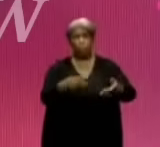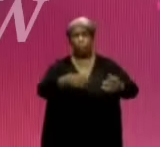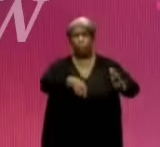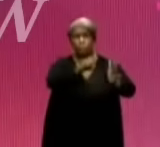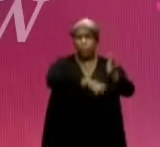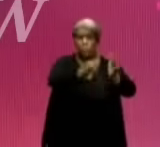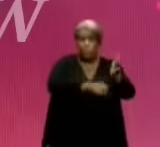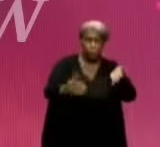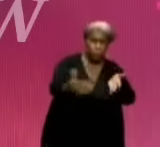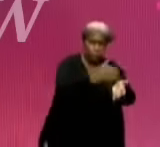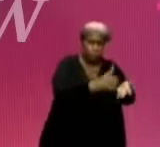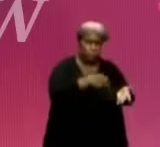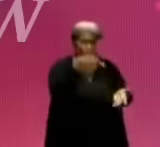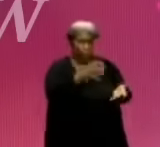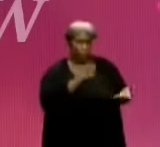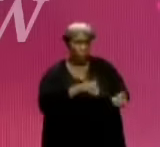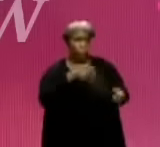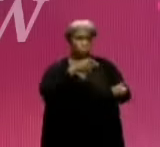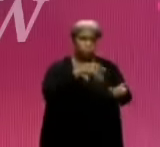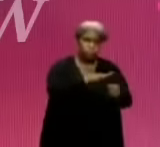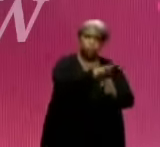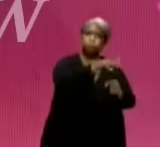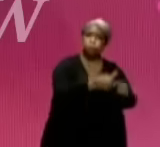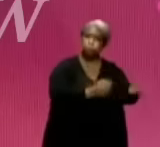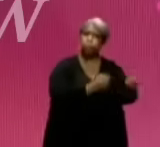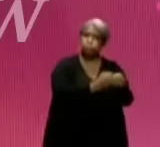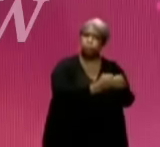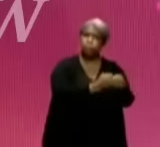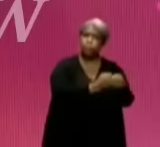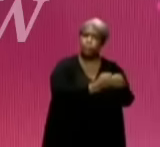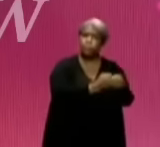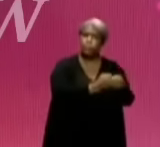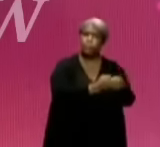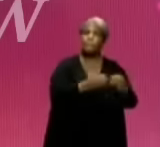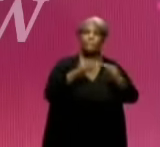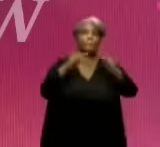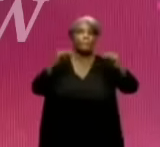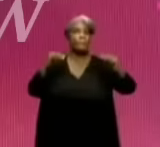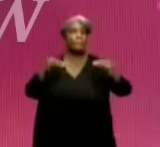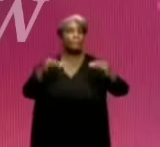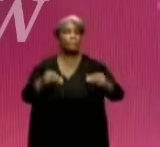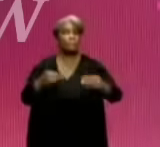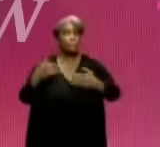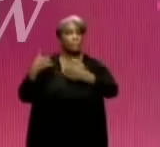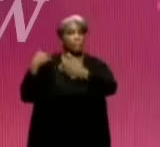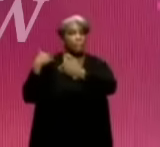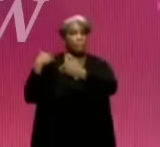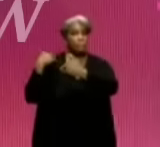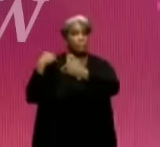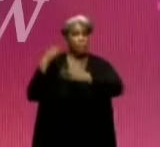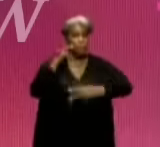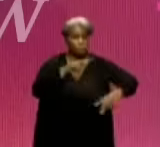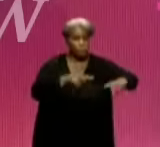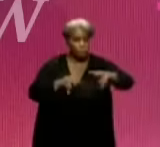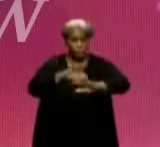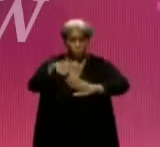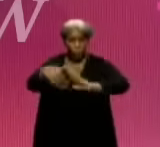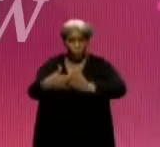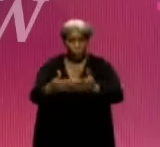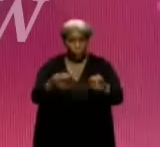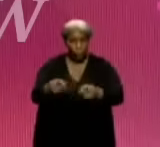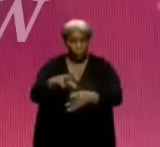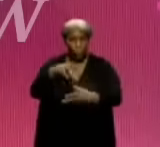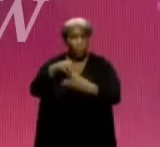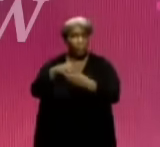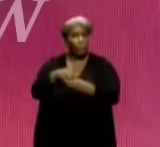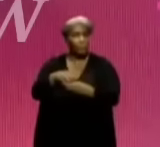fiscales. Y eso es lo que hemos logrado. El ministro de Hacienda, me parece que fue el viernes, lanzó